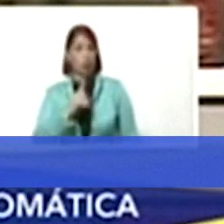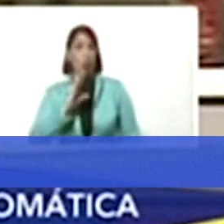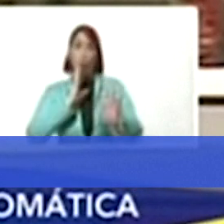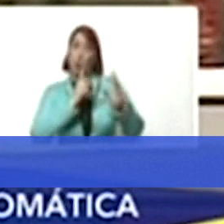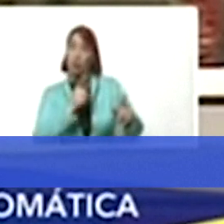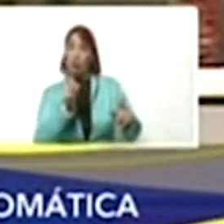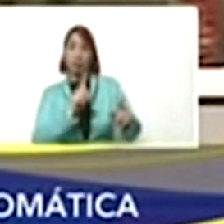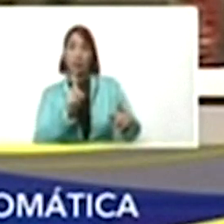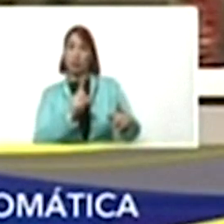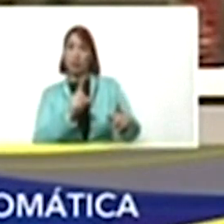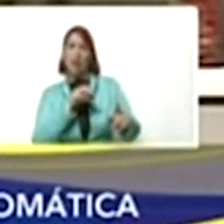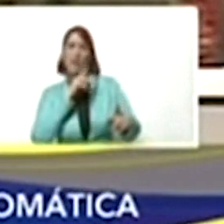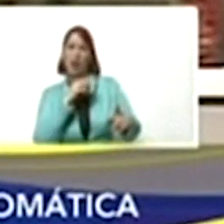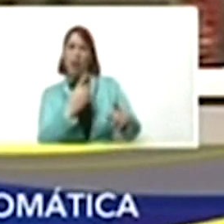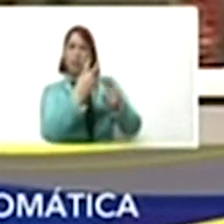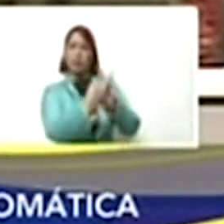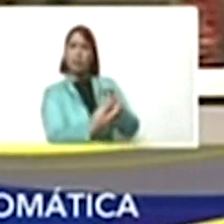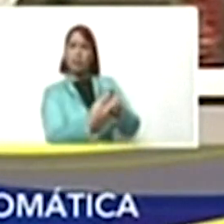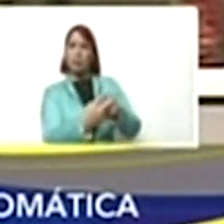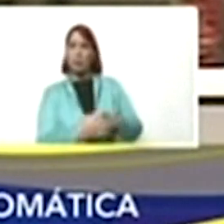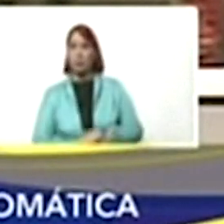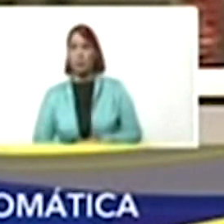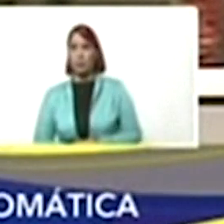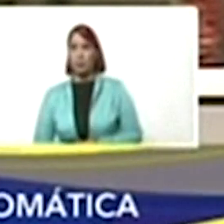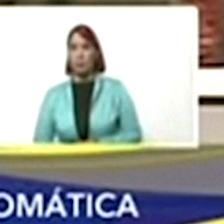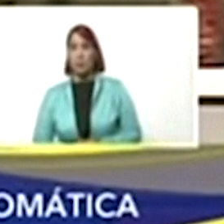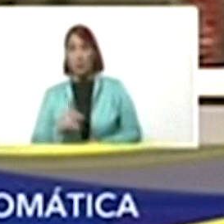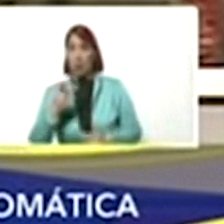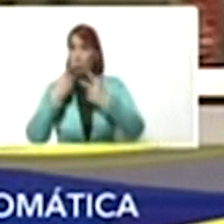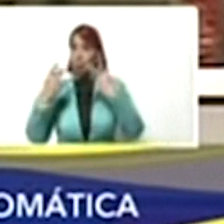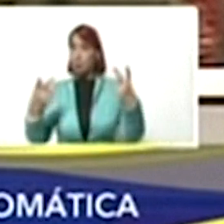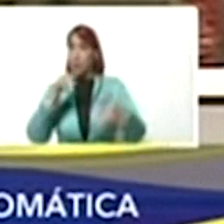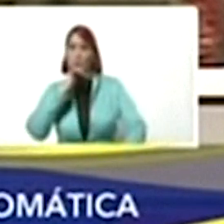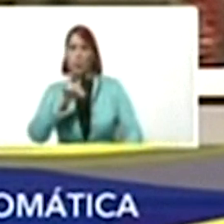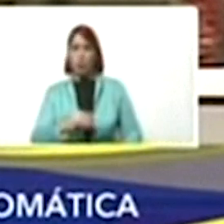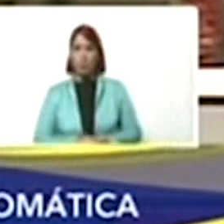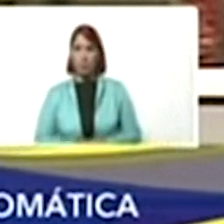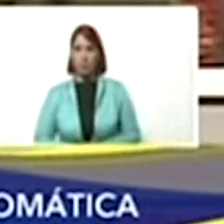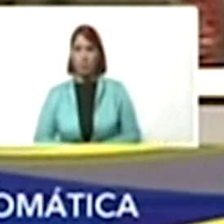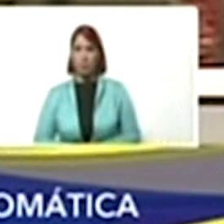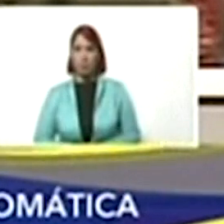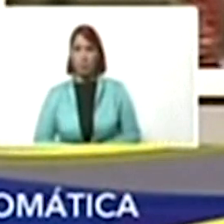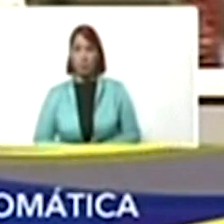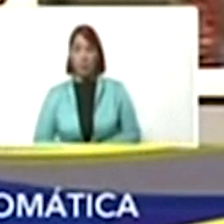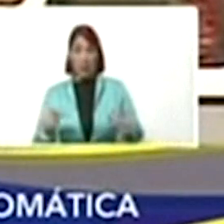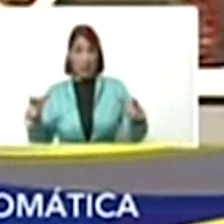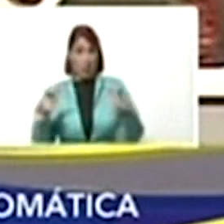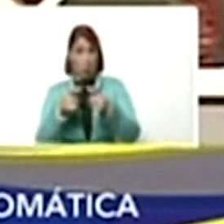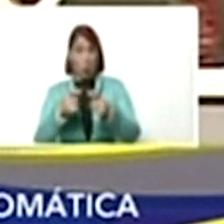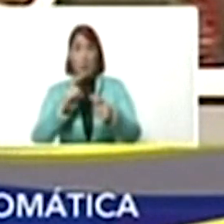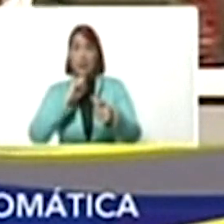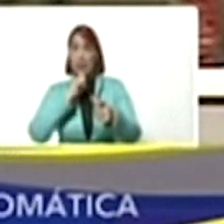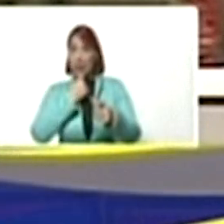que hable con él ellos fueron los que sacaron la noticia era una reunión secreta